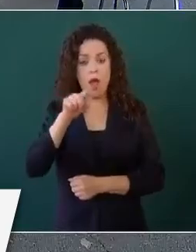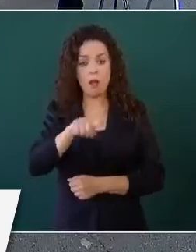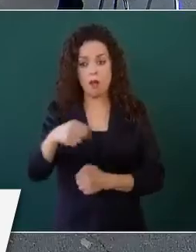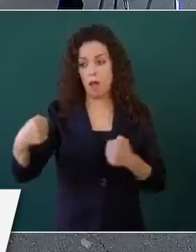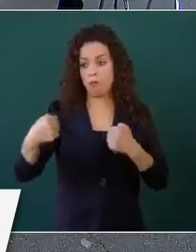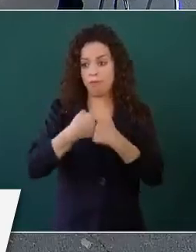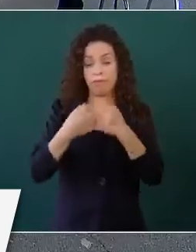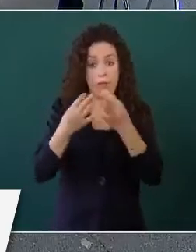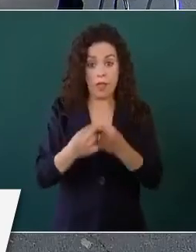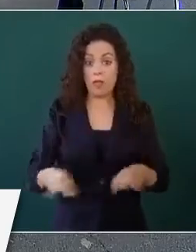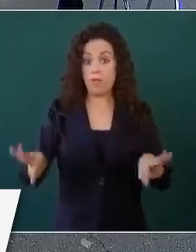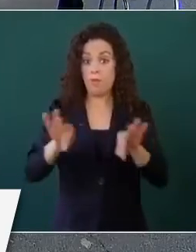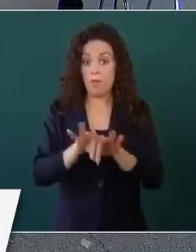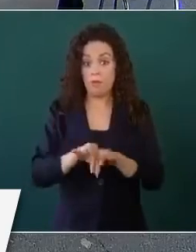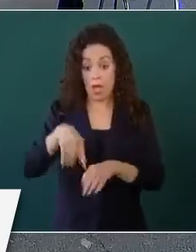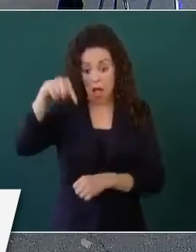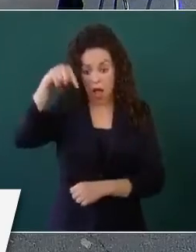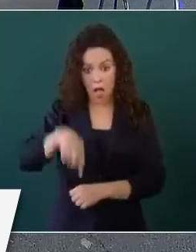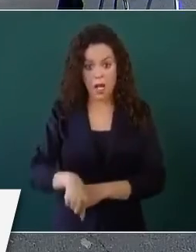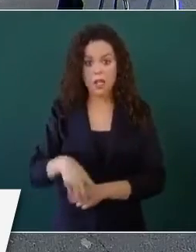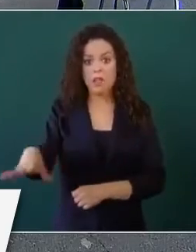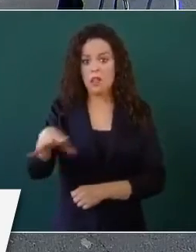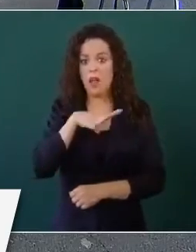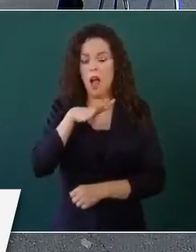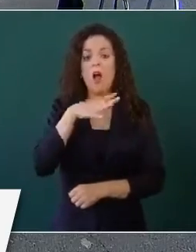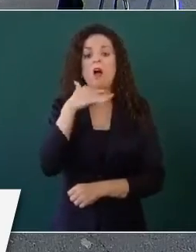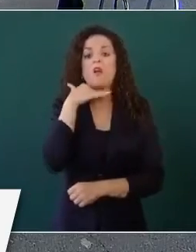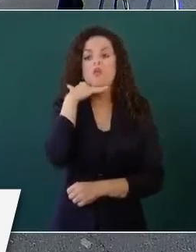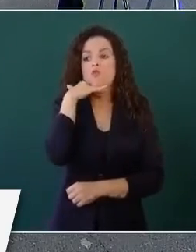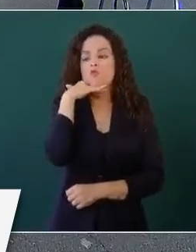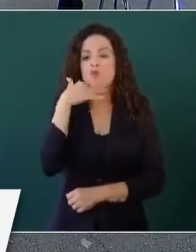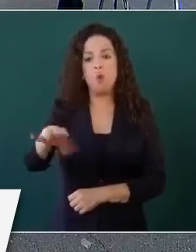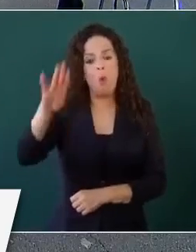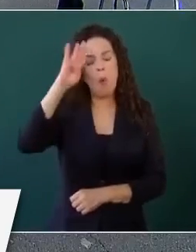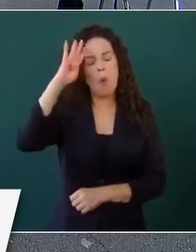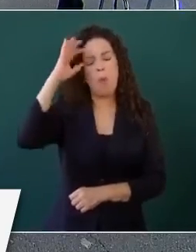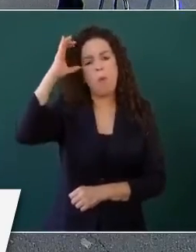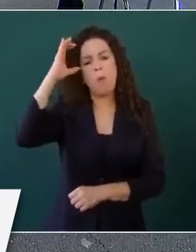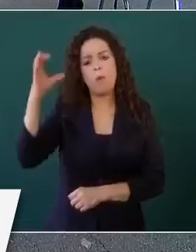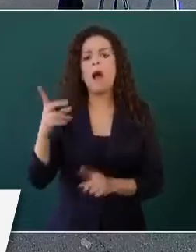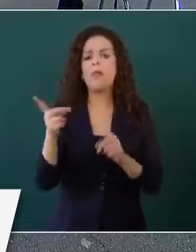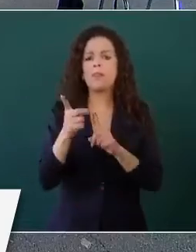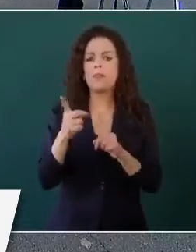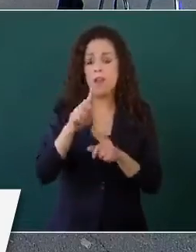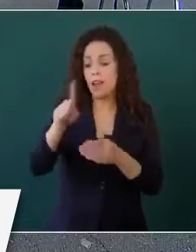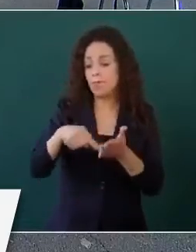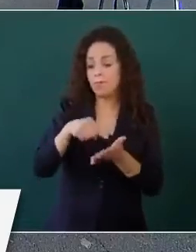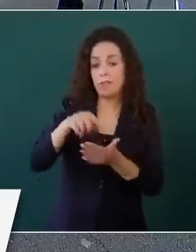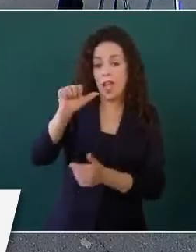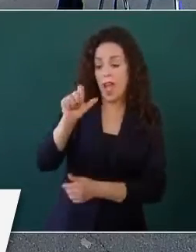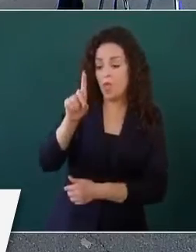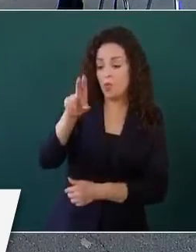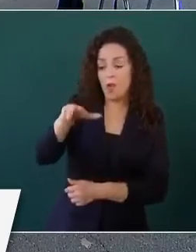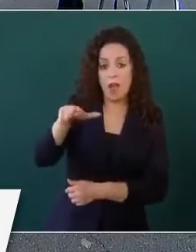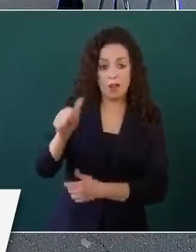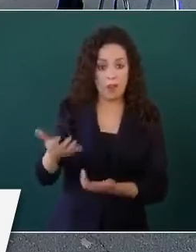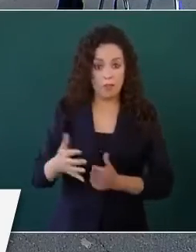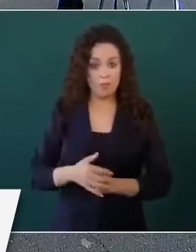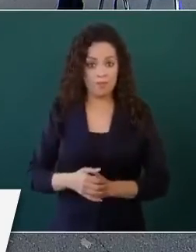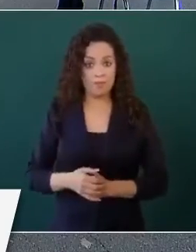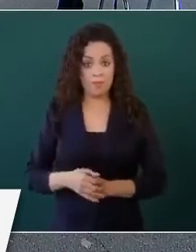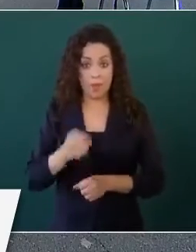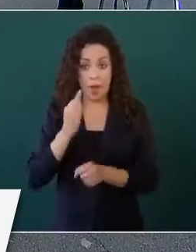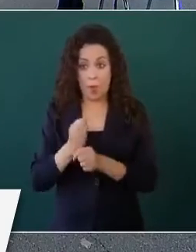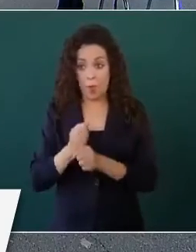Tamaulipas? Nos dejó un imperio de corrupción de los más grandes. Le estoy hablando de la corrupción en las aduanas. Entonces, a su gobierno que le tocan estos primeros años del